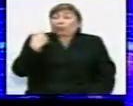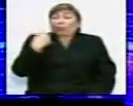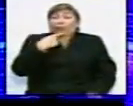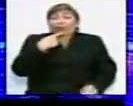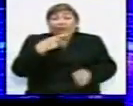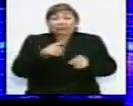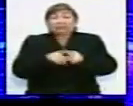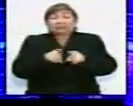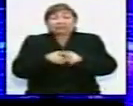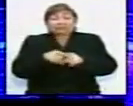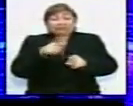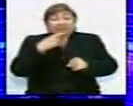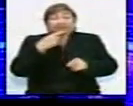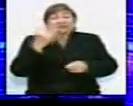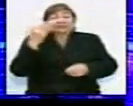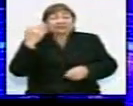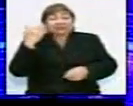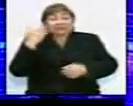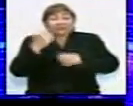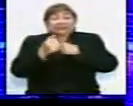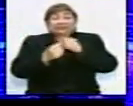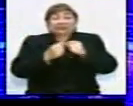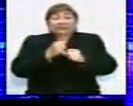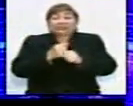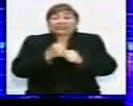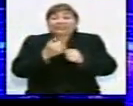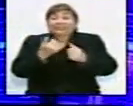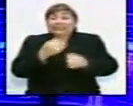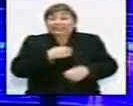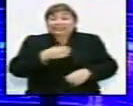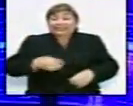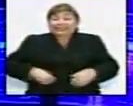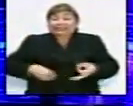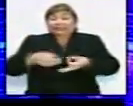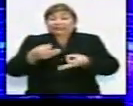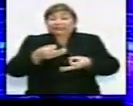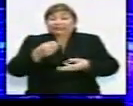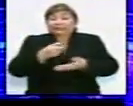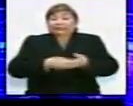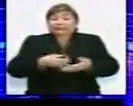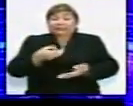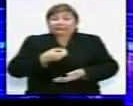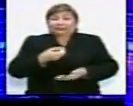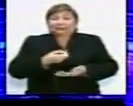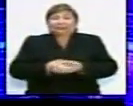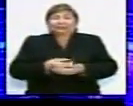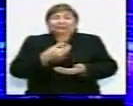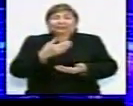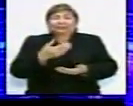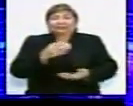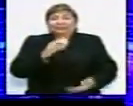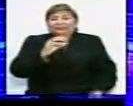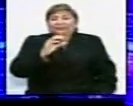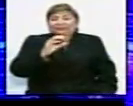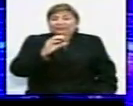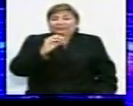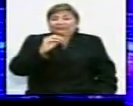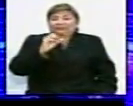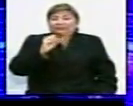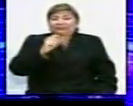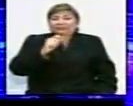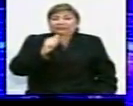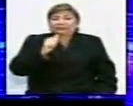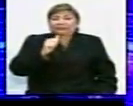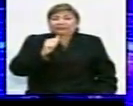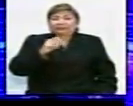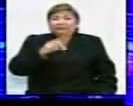reveló el director general de Contabilidad Pública del Ministerio de Economía y Finanzas, Oscar Pajuel.